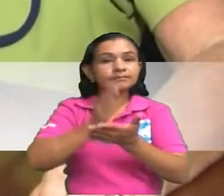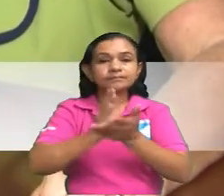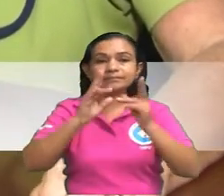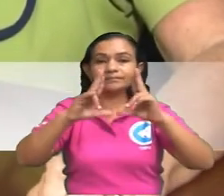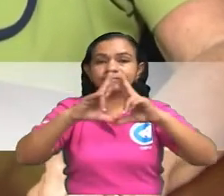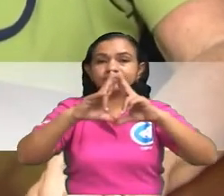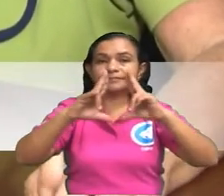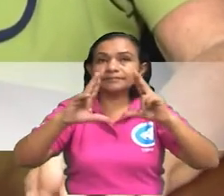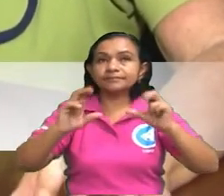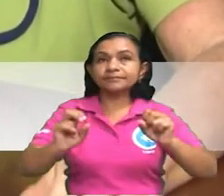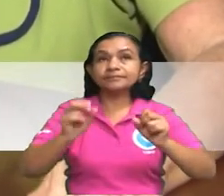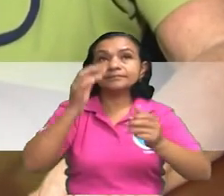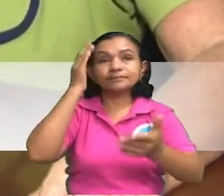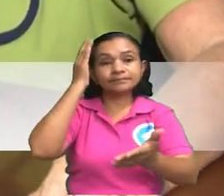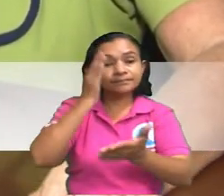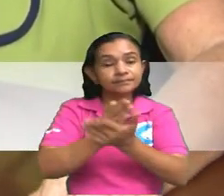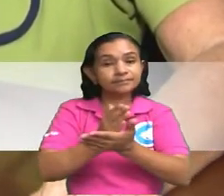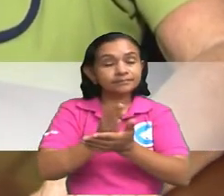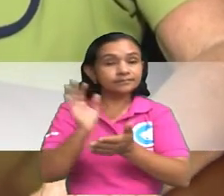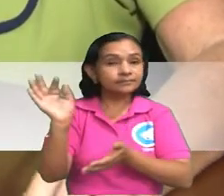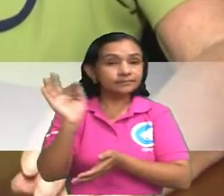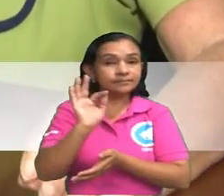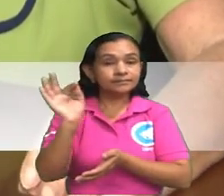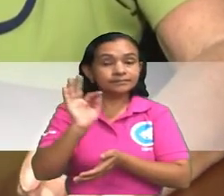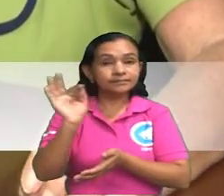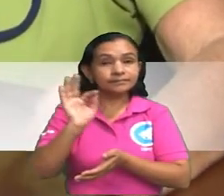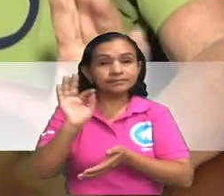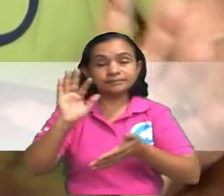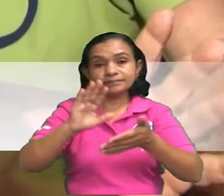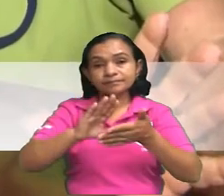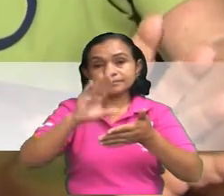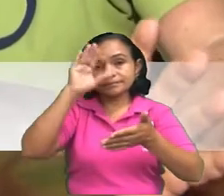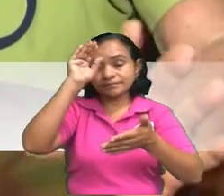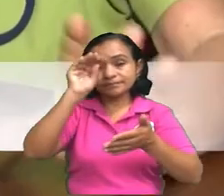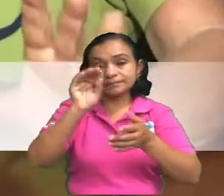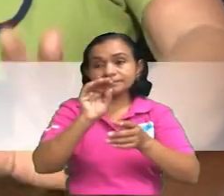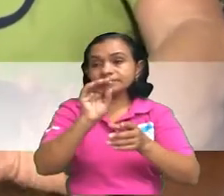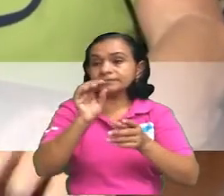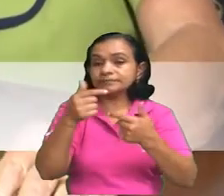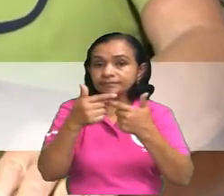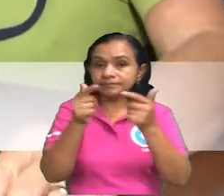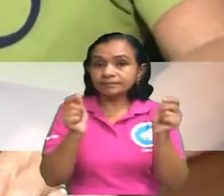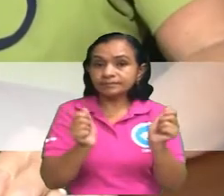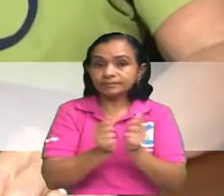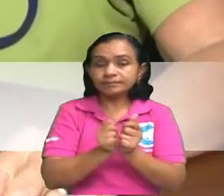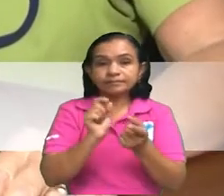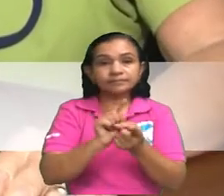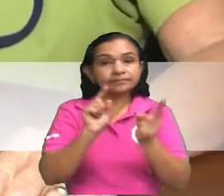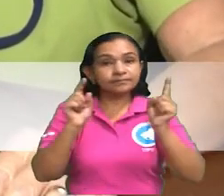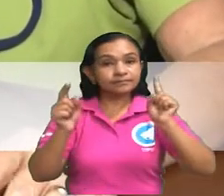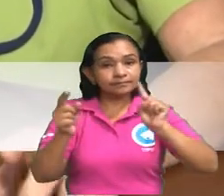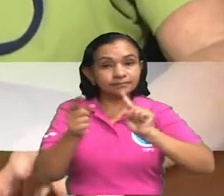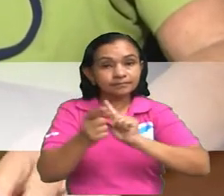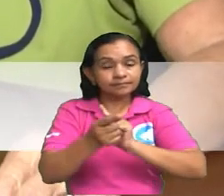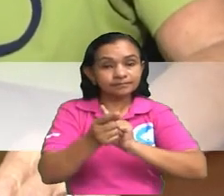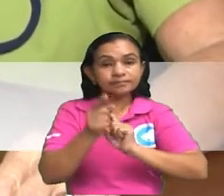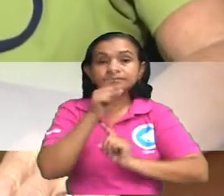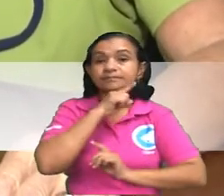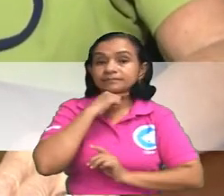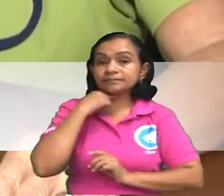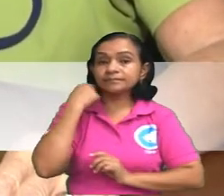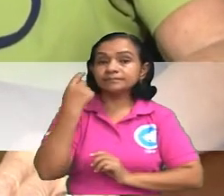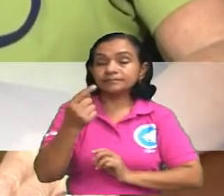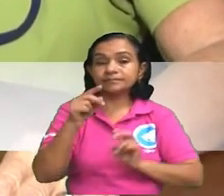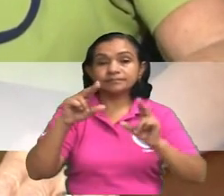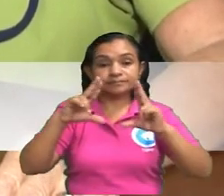nicaragüenses decidimos en la formación de un órgano que cambió la realidad del